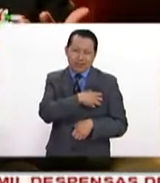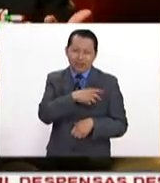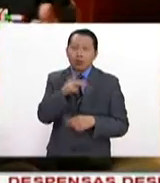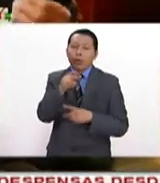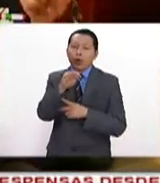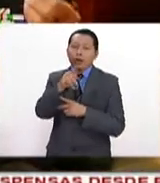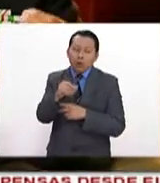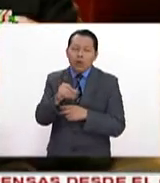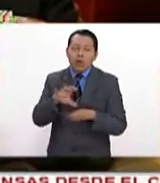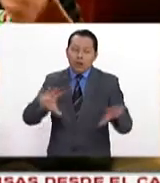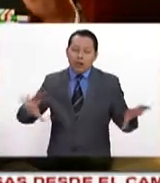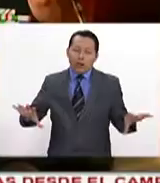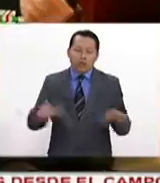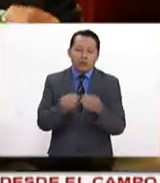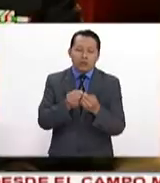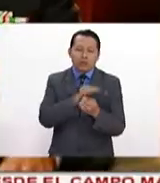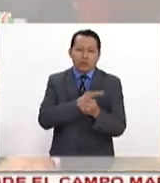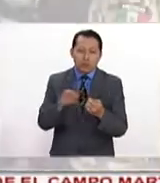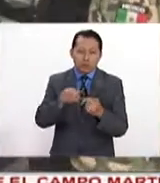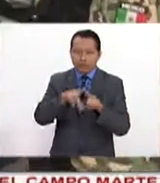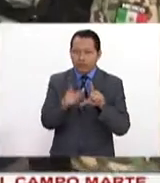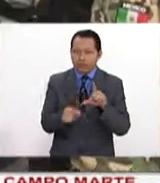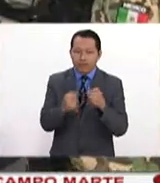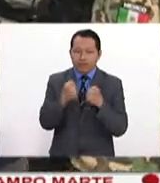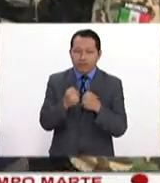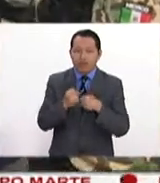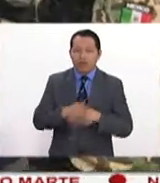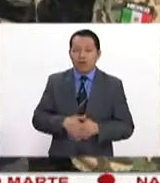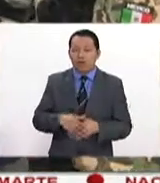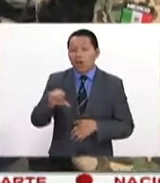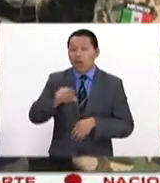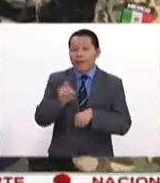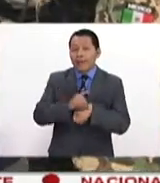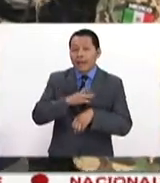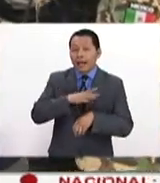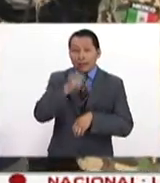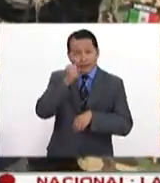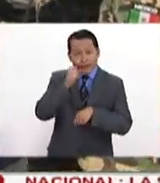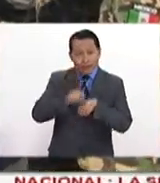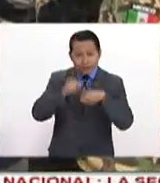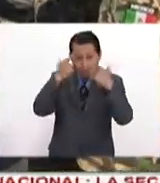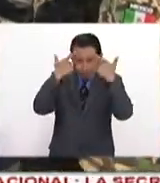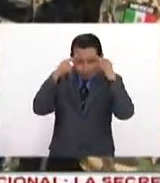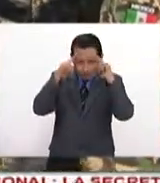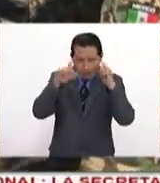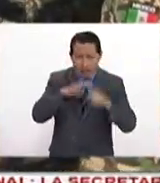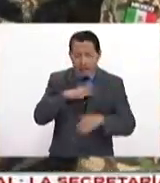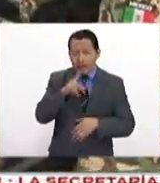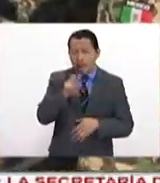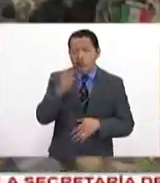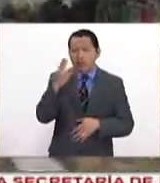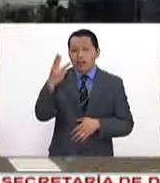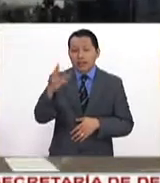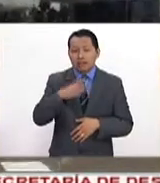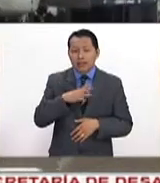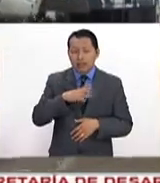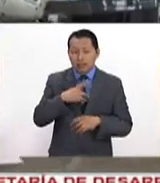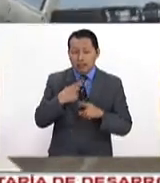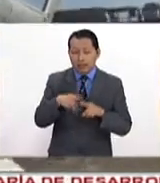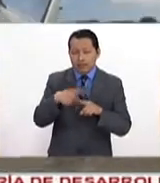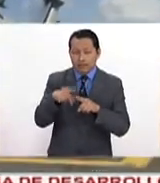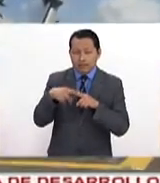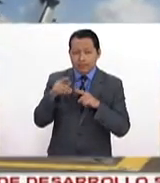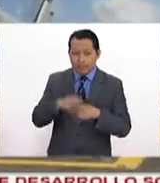autoridad marítima nacional fuerte. Hoy, la Secretaría de Marina se hace cargo de las 103 capitanías de puerto del